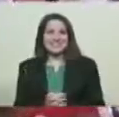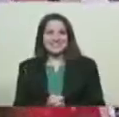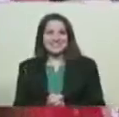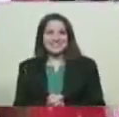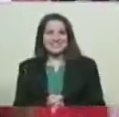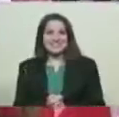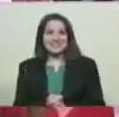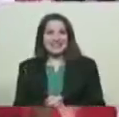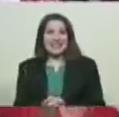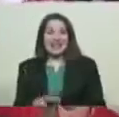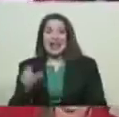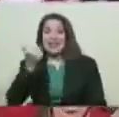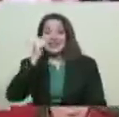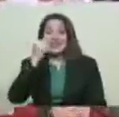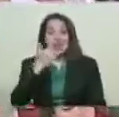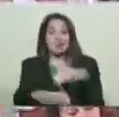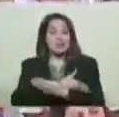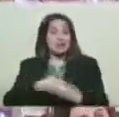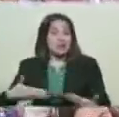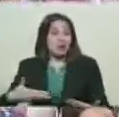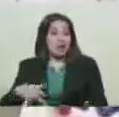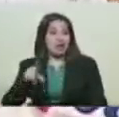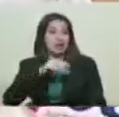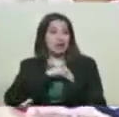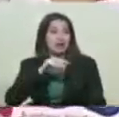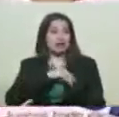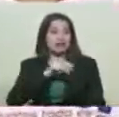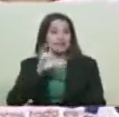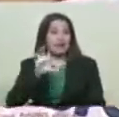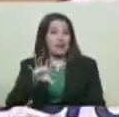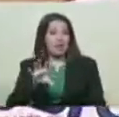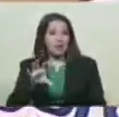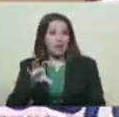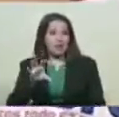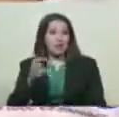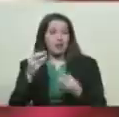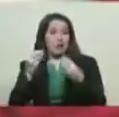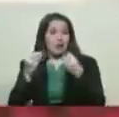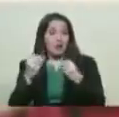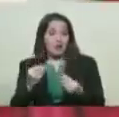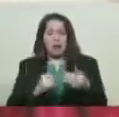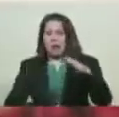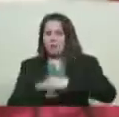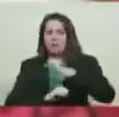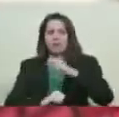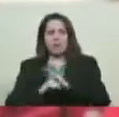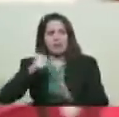A 10 millones de carnetizados y carnetizadas para seguir apoyando al pueblo.